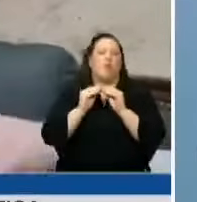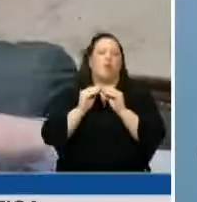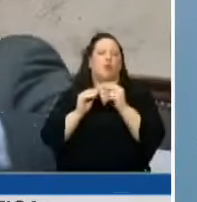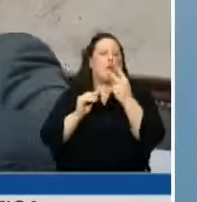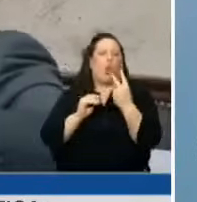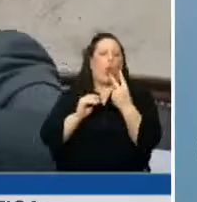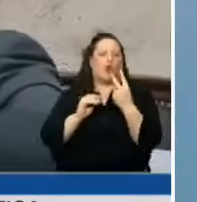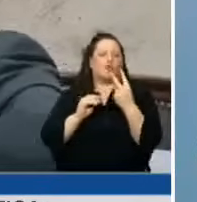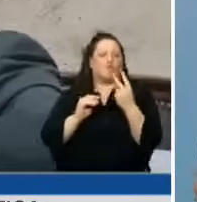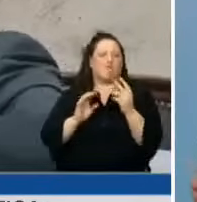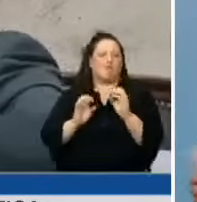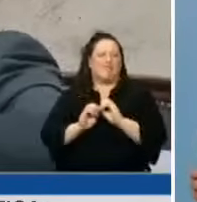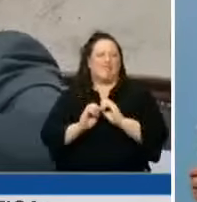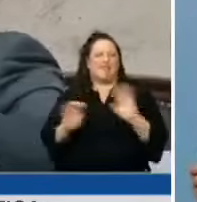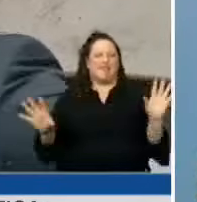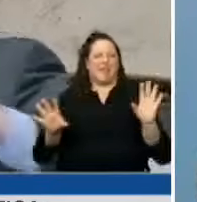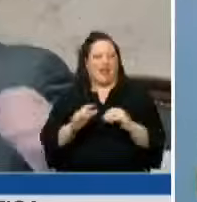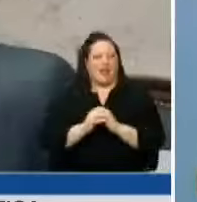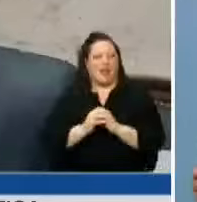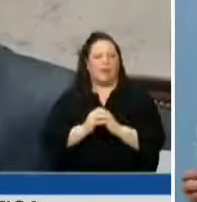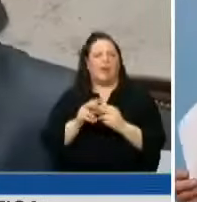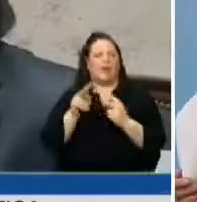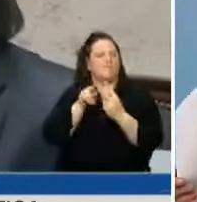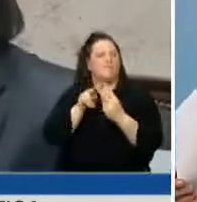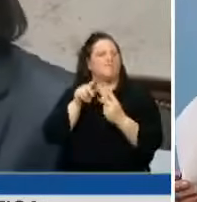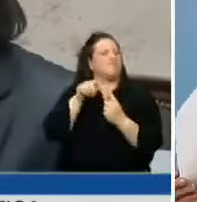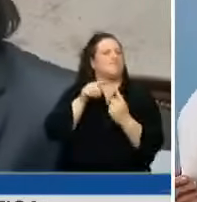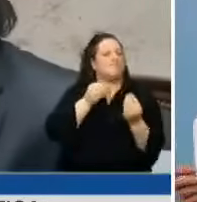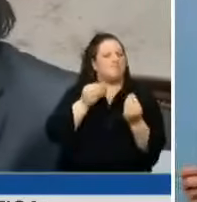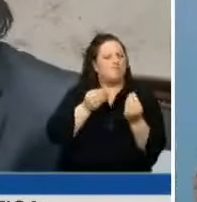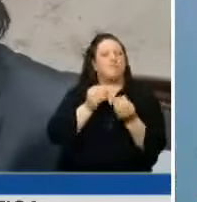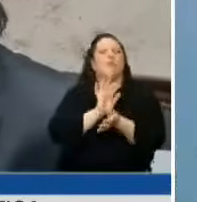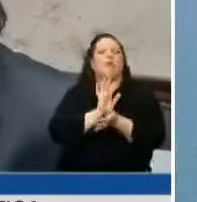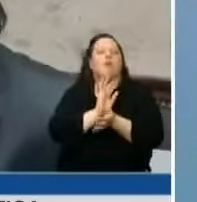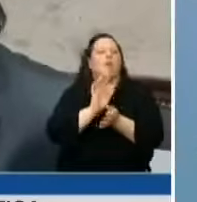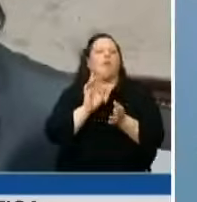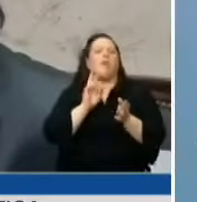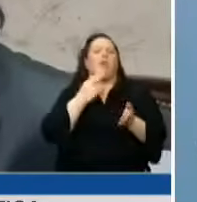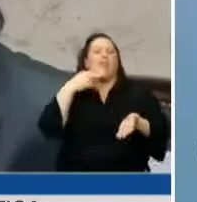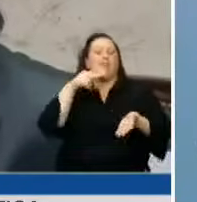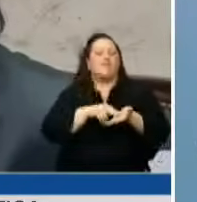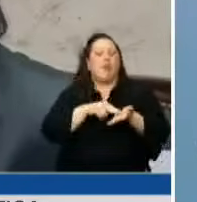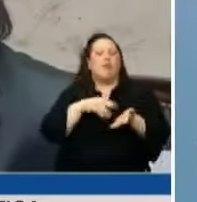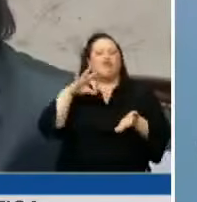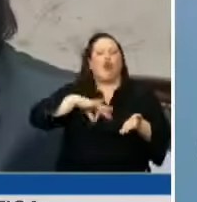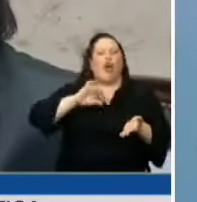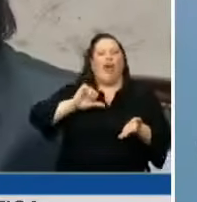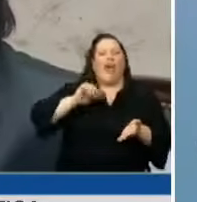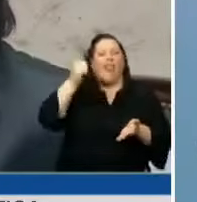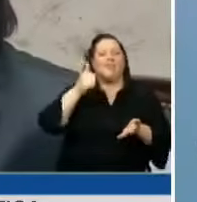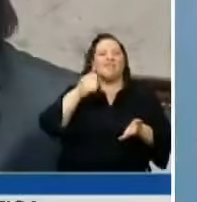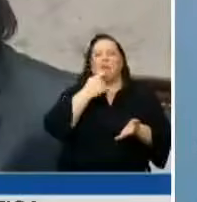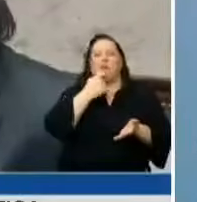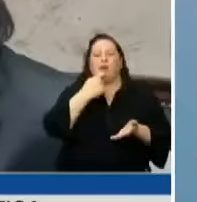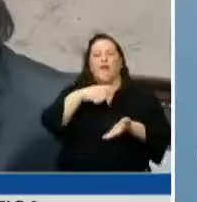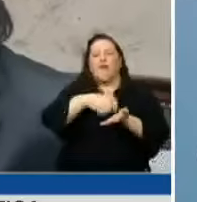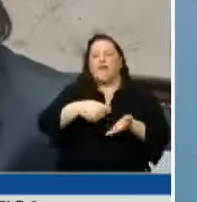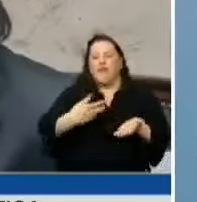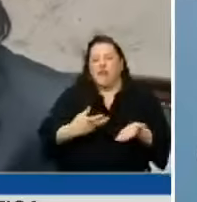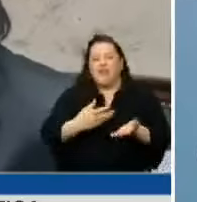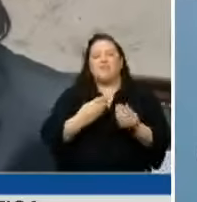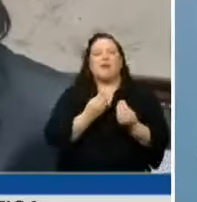aberrante. Por un lado, por lo que implica en términos del impuesto a las ganancias a las firmas, porque lo que